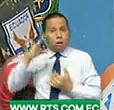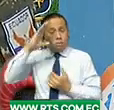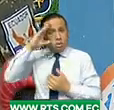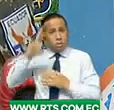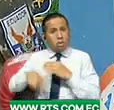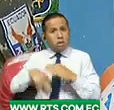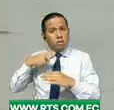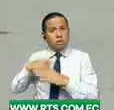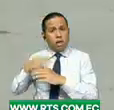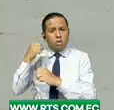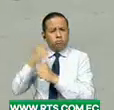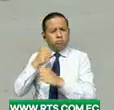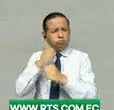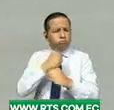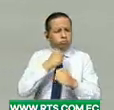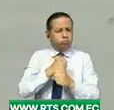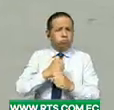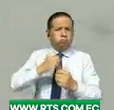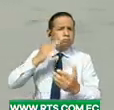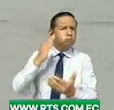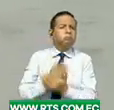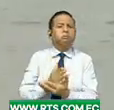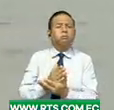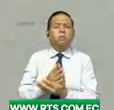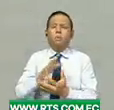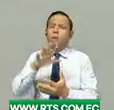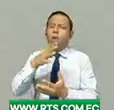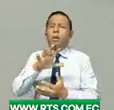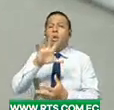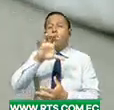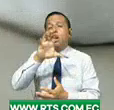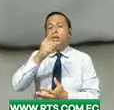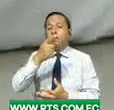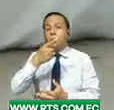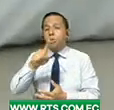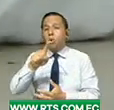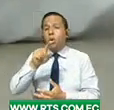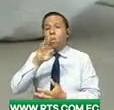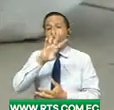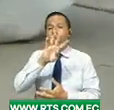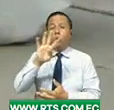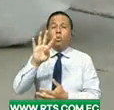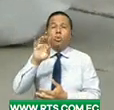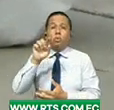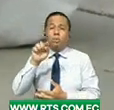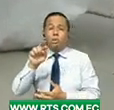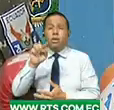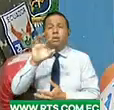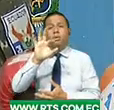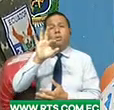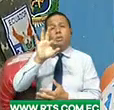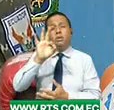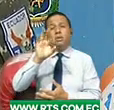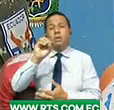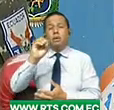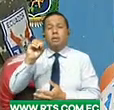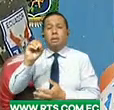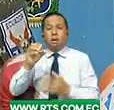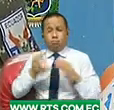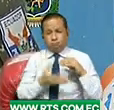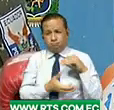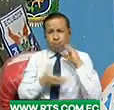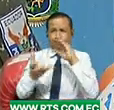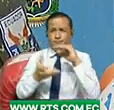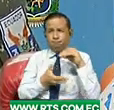nacional evita que aproximadamente 15 millones 44 mil 940 dosis lleguen a los